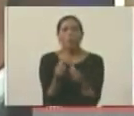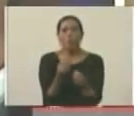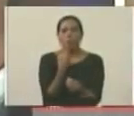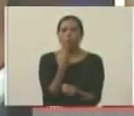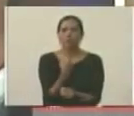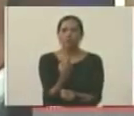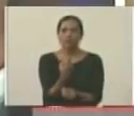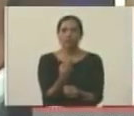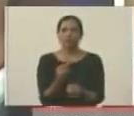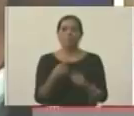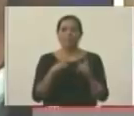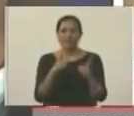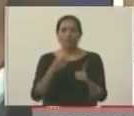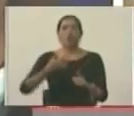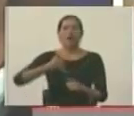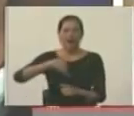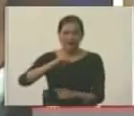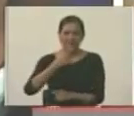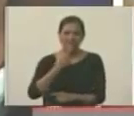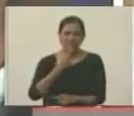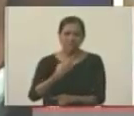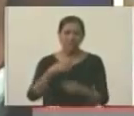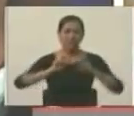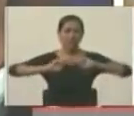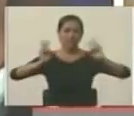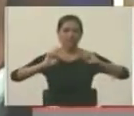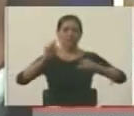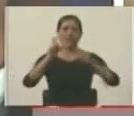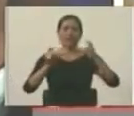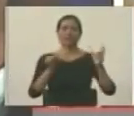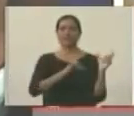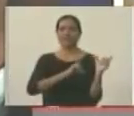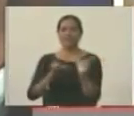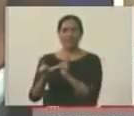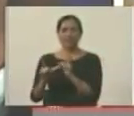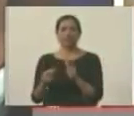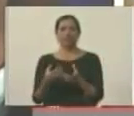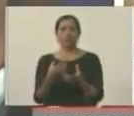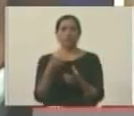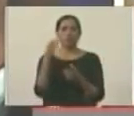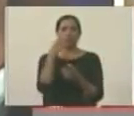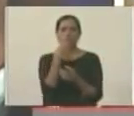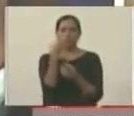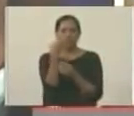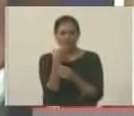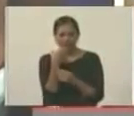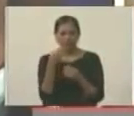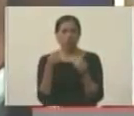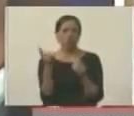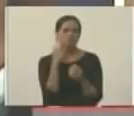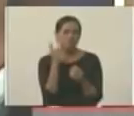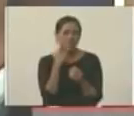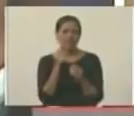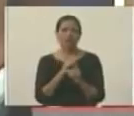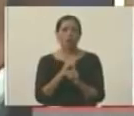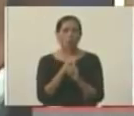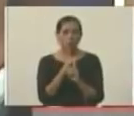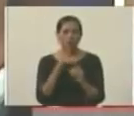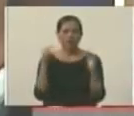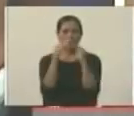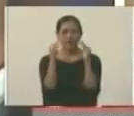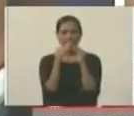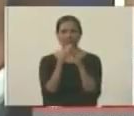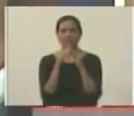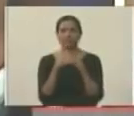pero hay que decirlo. El tema aquel de que la gente debe estar preparada, tener un radio, tener pilas, tener velas en la casa, tener un botellón de